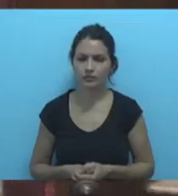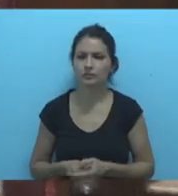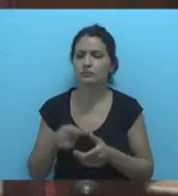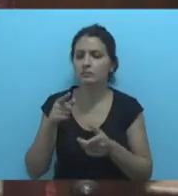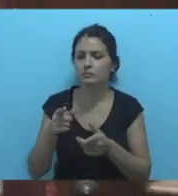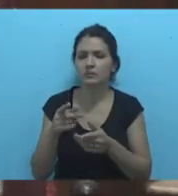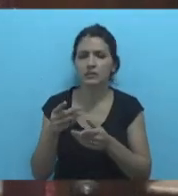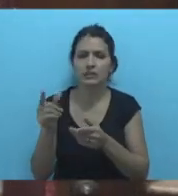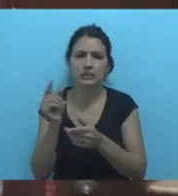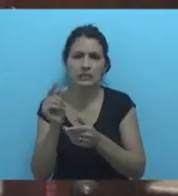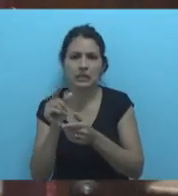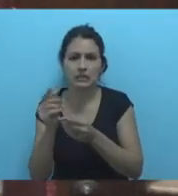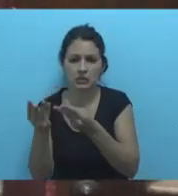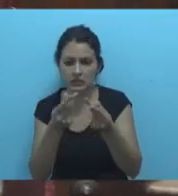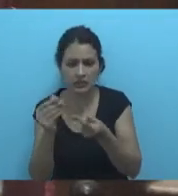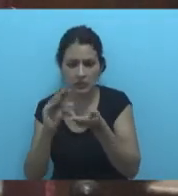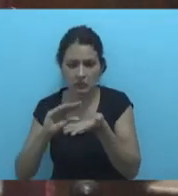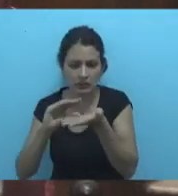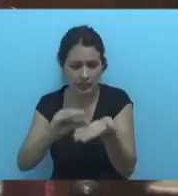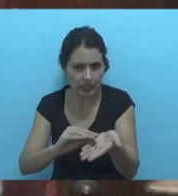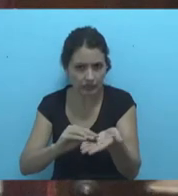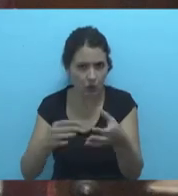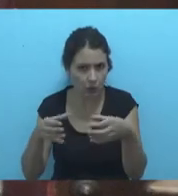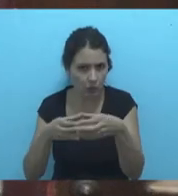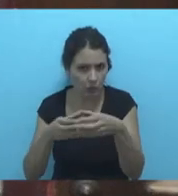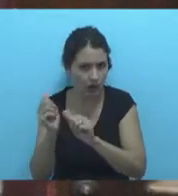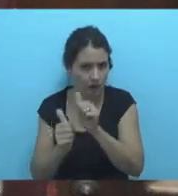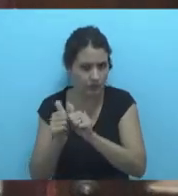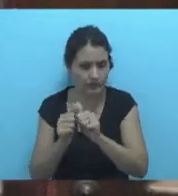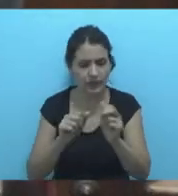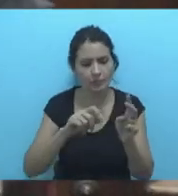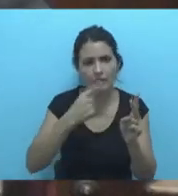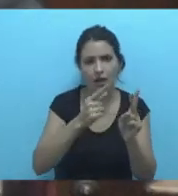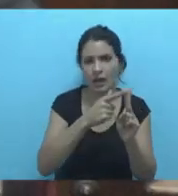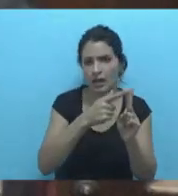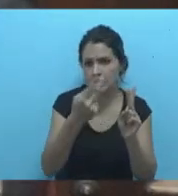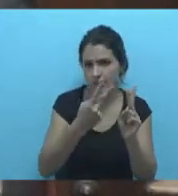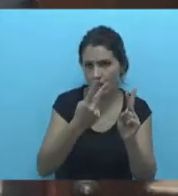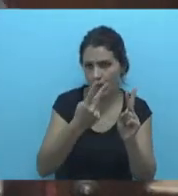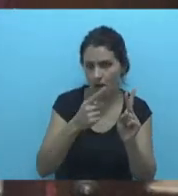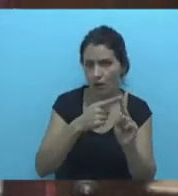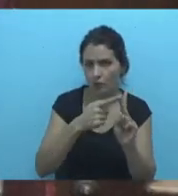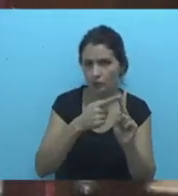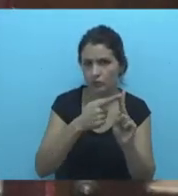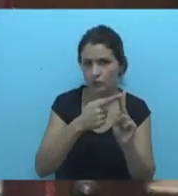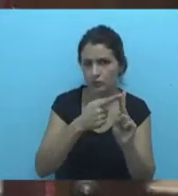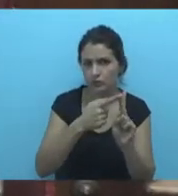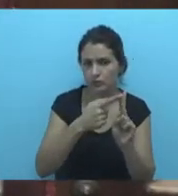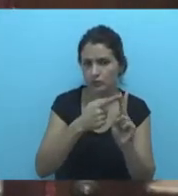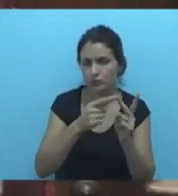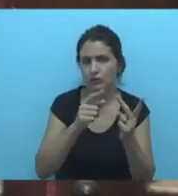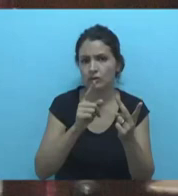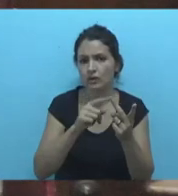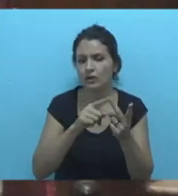de créditos oportunamente entregados al grupo, y la otra cuestión para saber si había efectivamente un